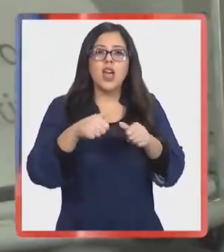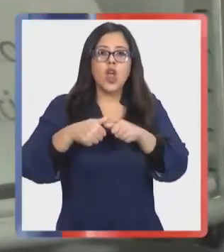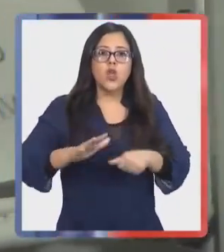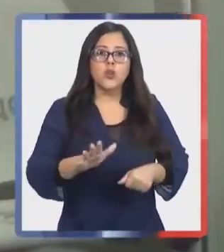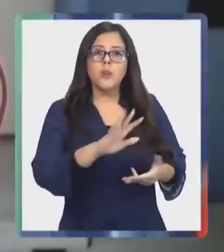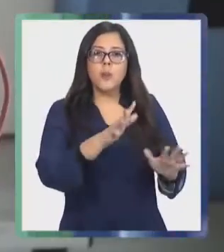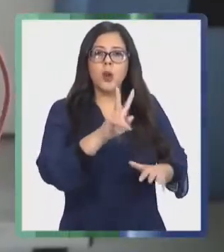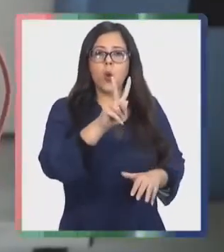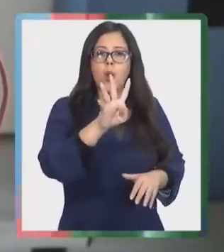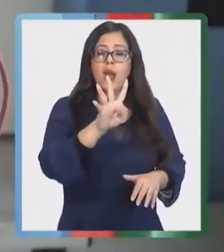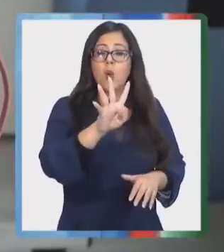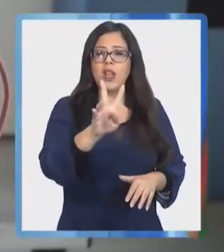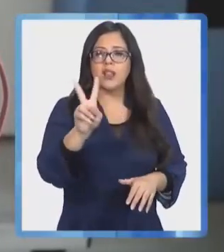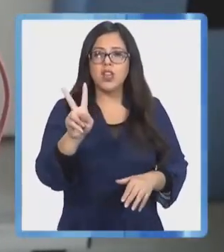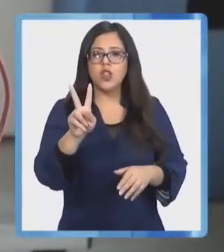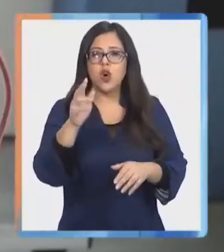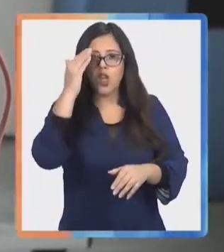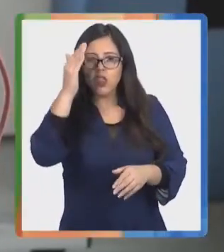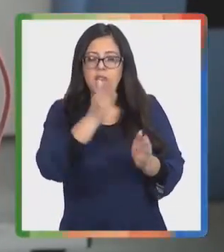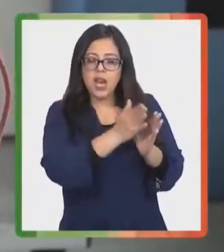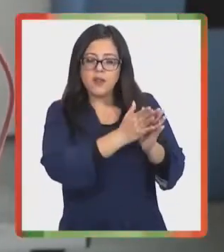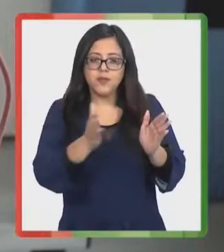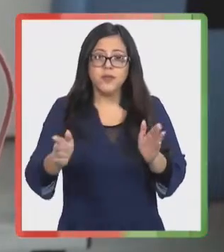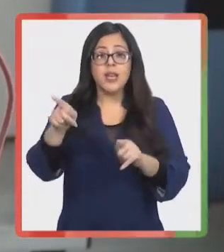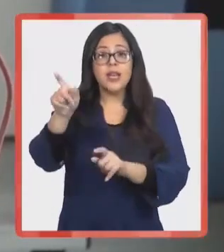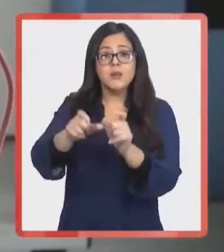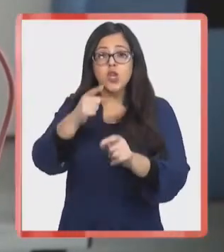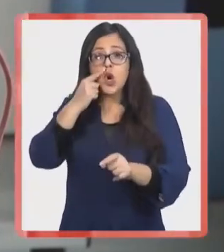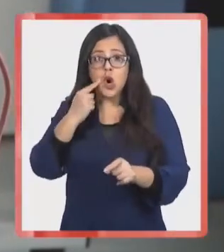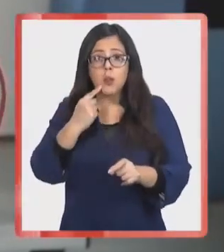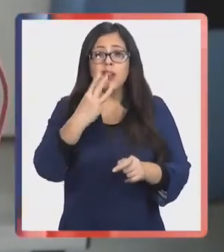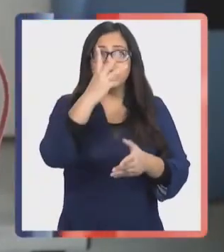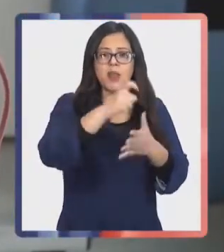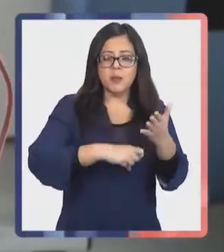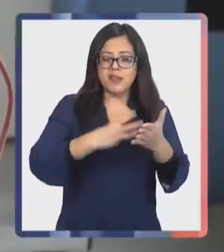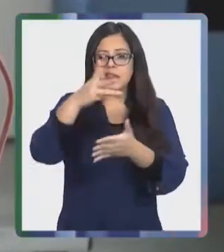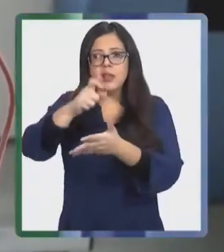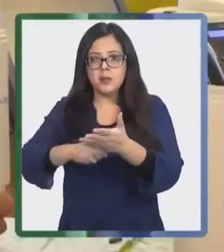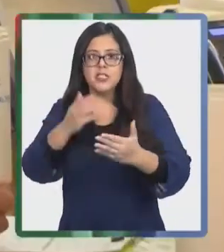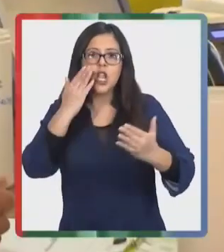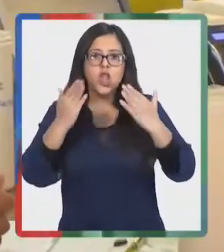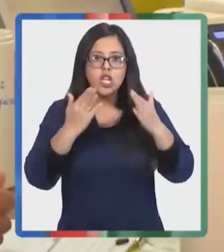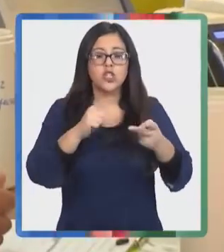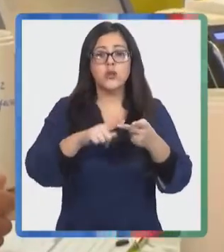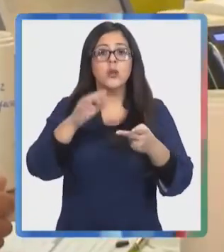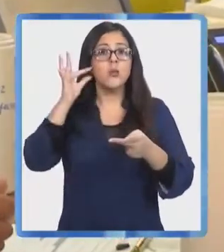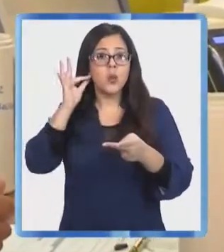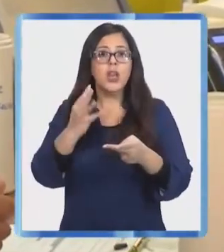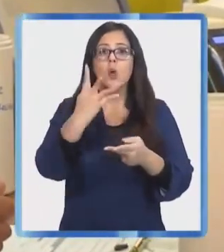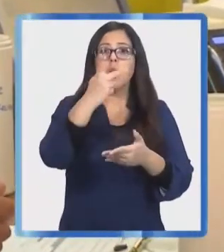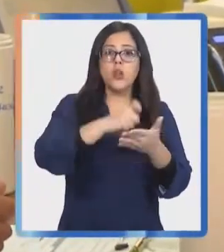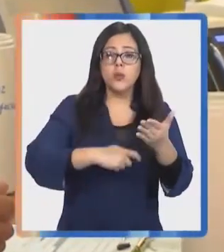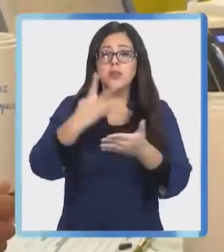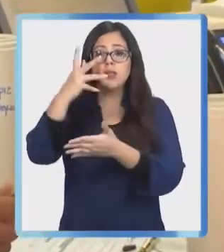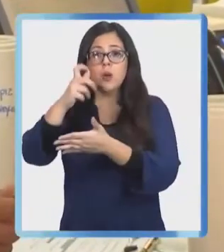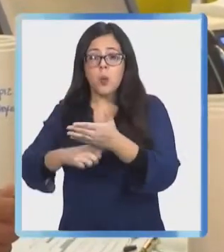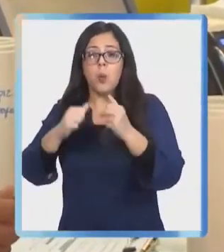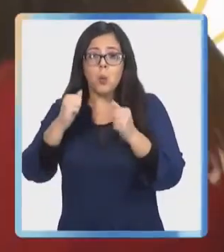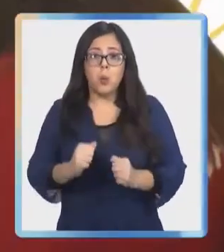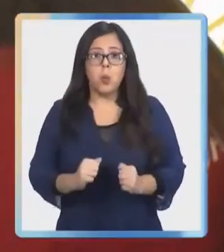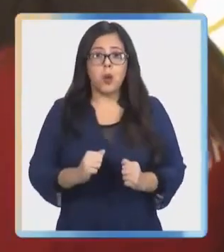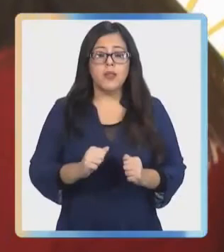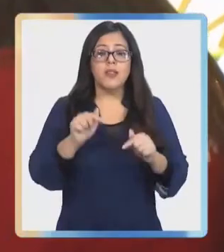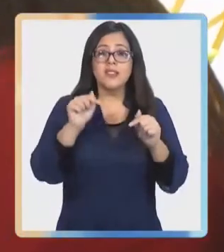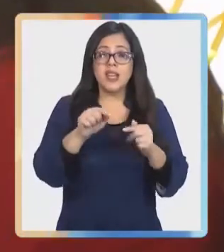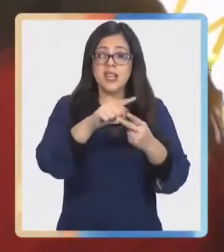dura aproximadamente 42 días. En el caso de los hombres puede donar cada 3 meses, en tanto las mujeres cada 4 meses lo